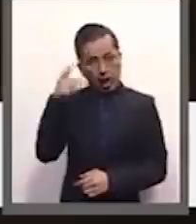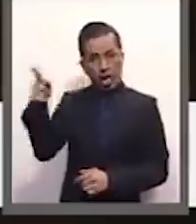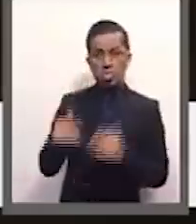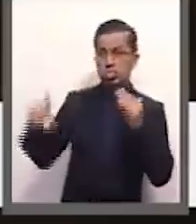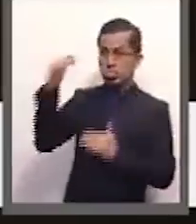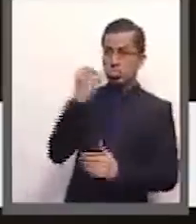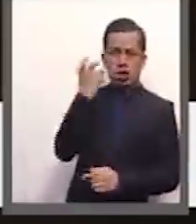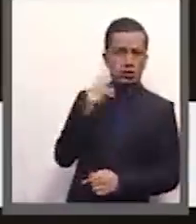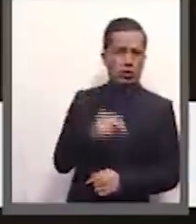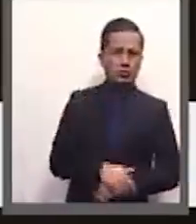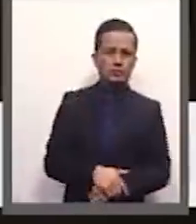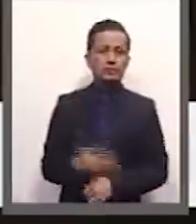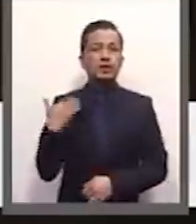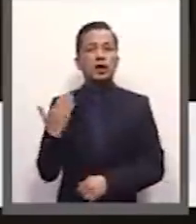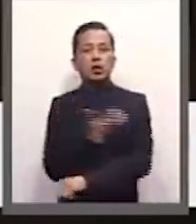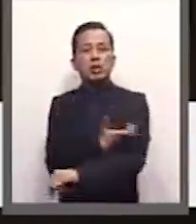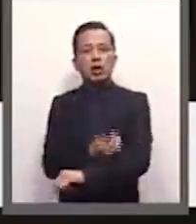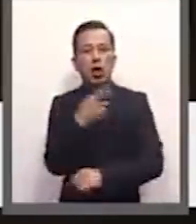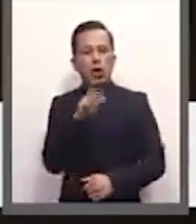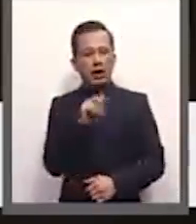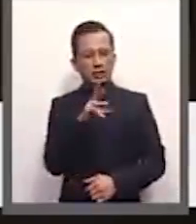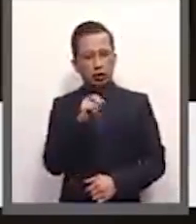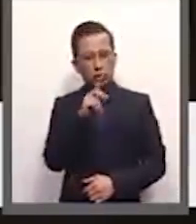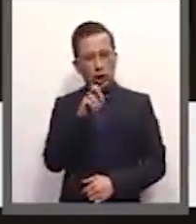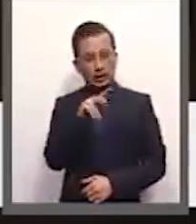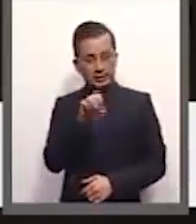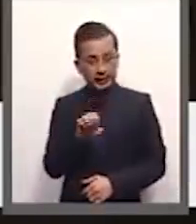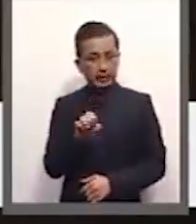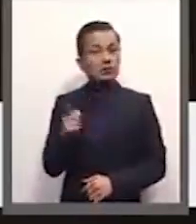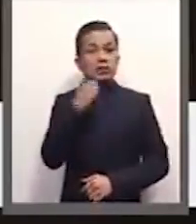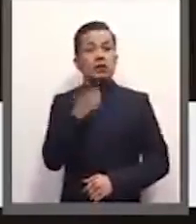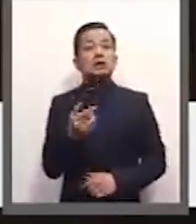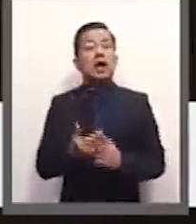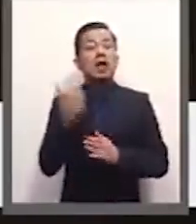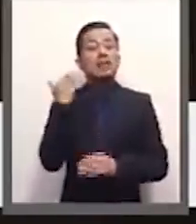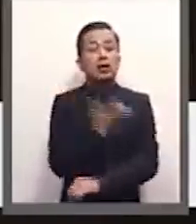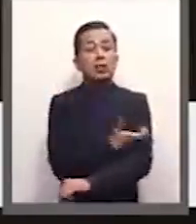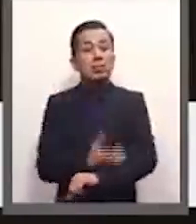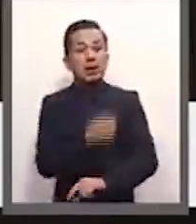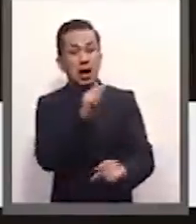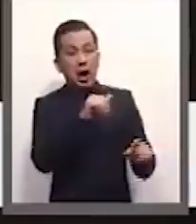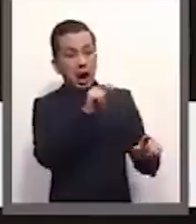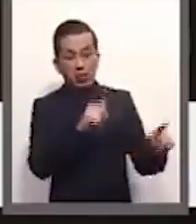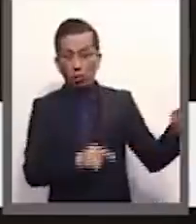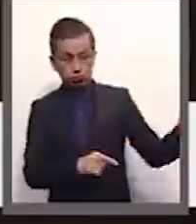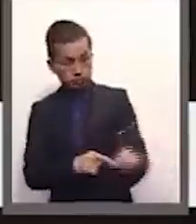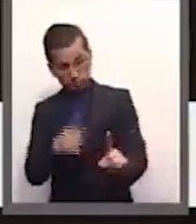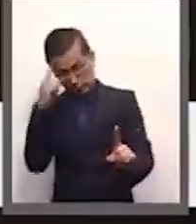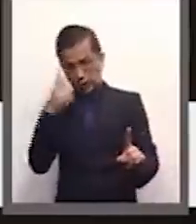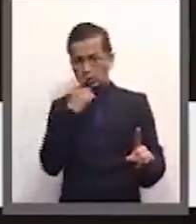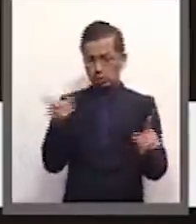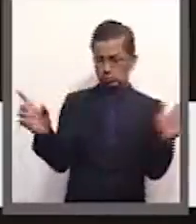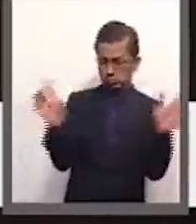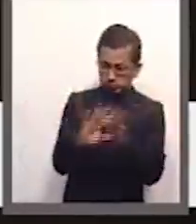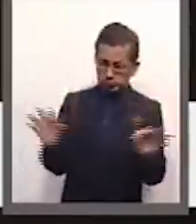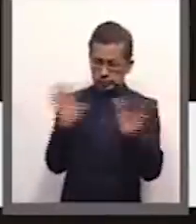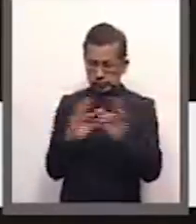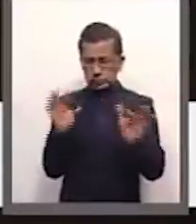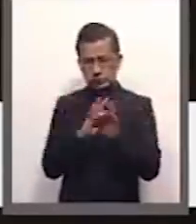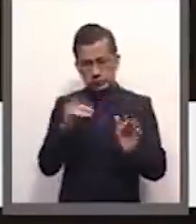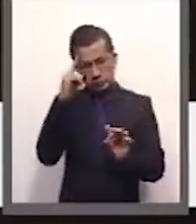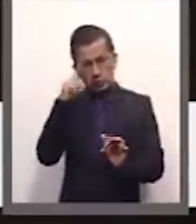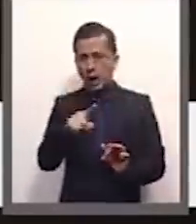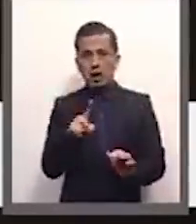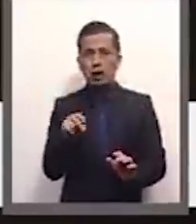jefe de gobierno vino a defenderse de un falso delito y fue el fuero, junto con el apoyo del pueblo de México, el que lo